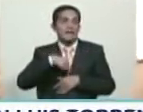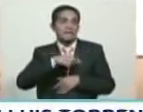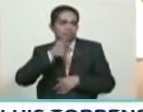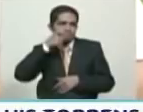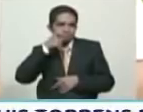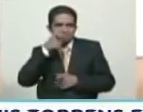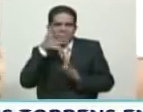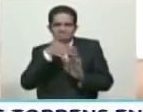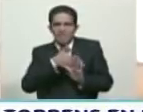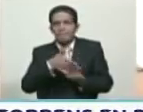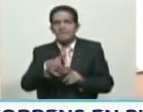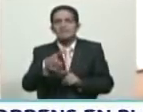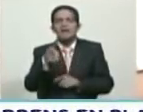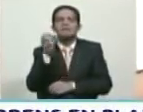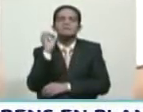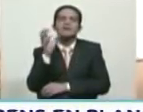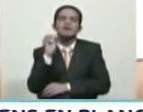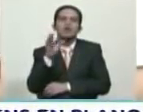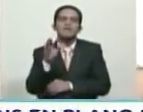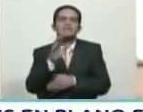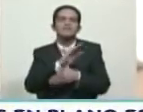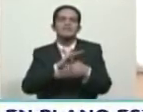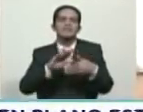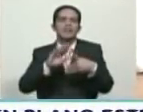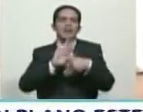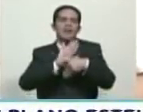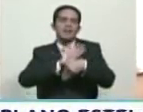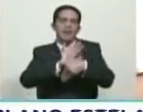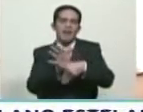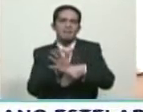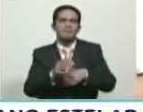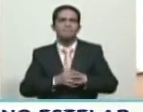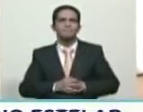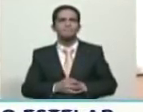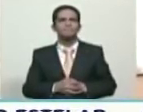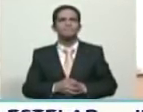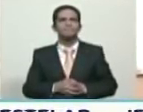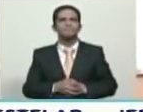ocurriendo en esta 16ª cumbre de la Alianza Bolivariana para los Pueblos de Nuestra América.